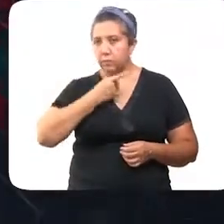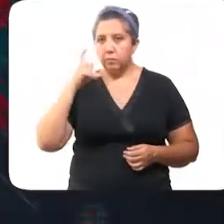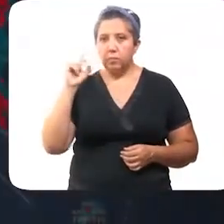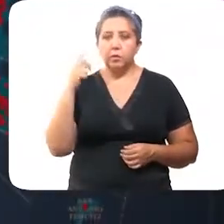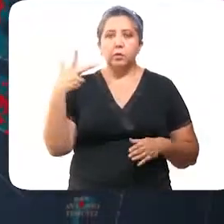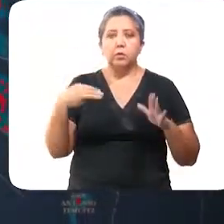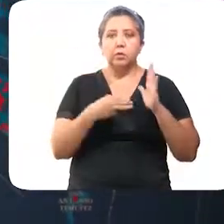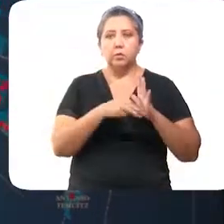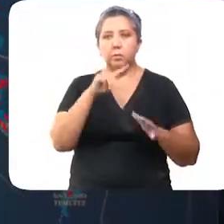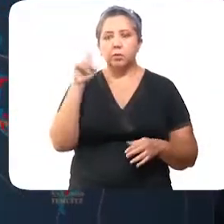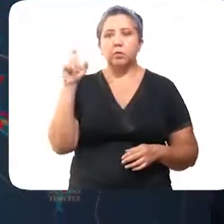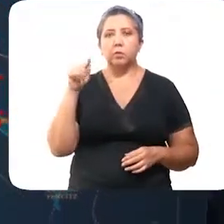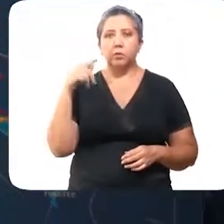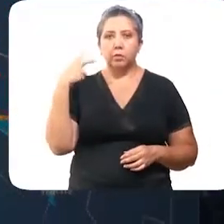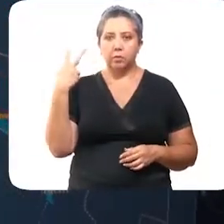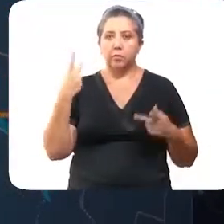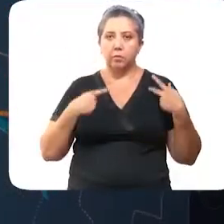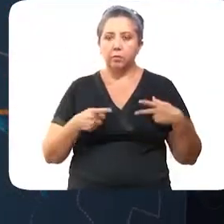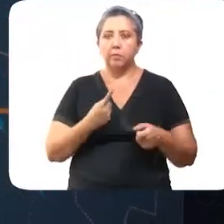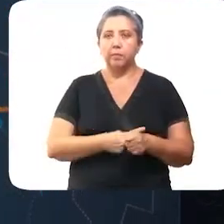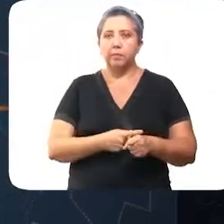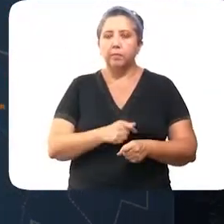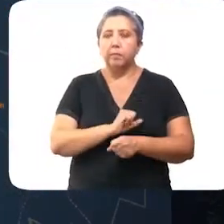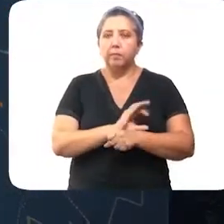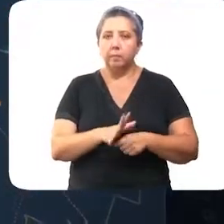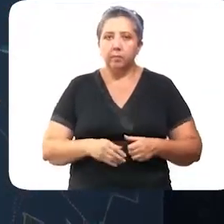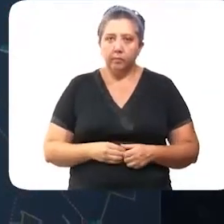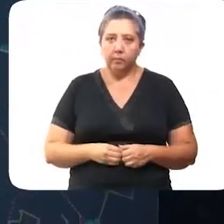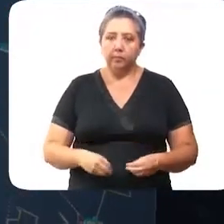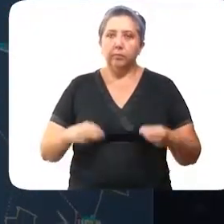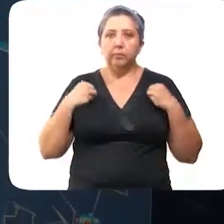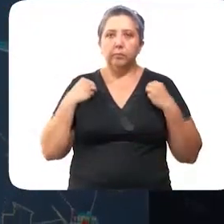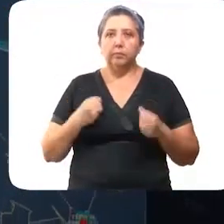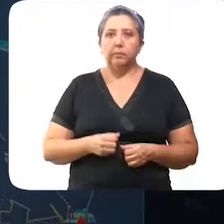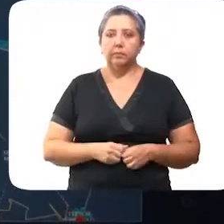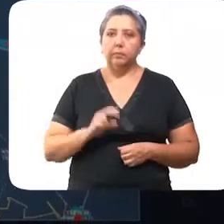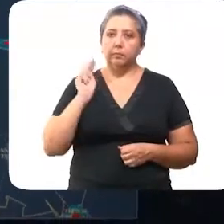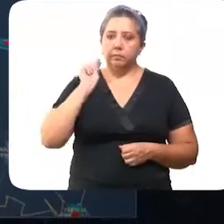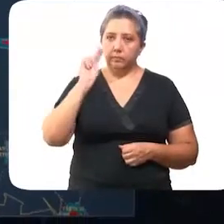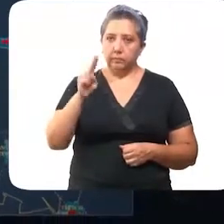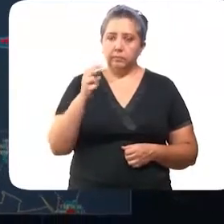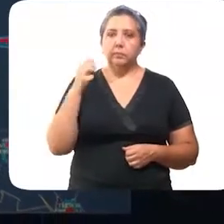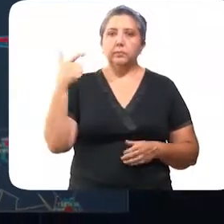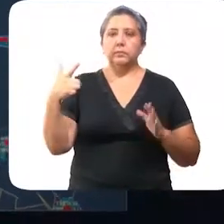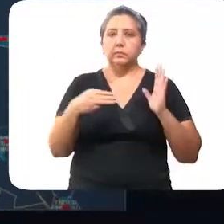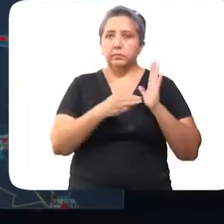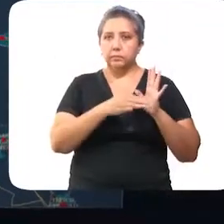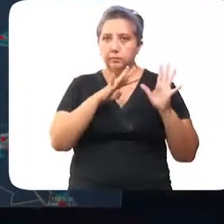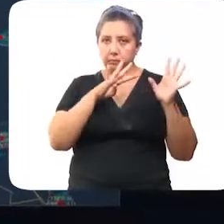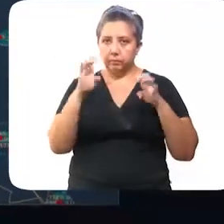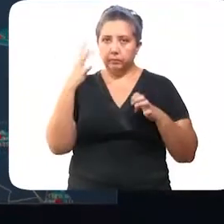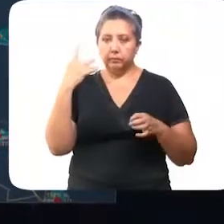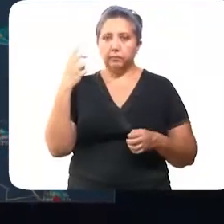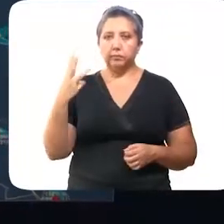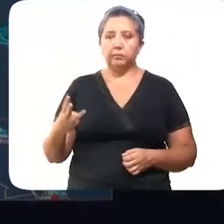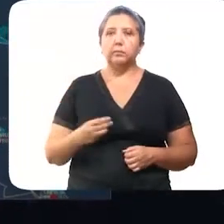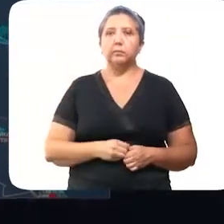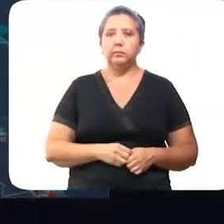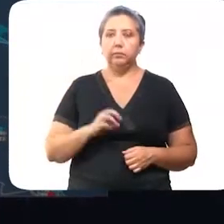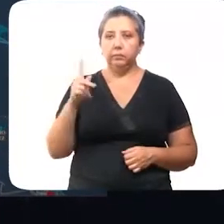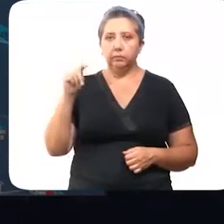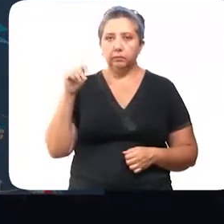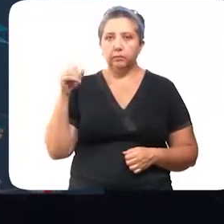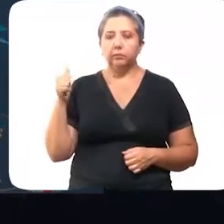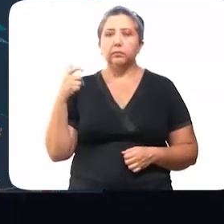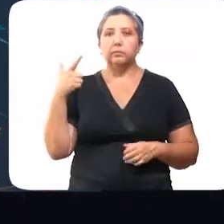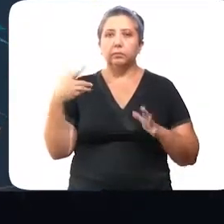diagnosticado 28.172 personas contagiadas de coronavirus que viven en la zona norte 7.953, en la zona